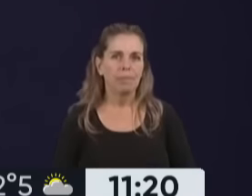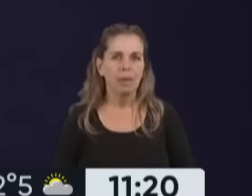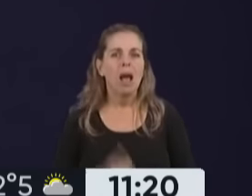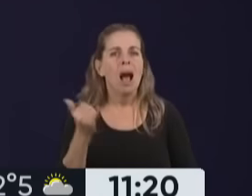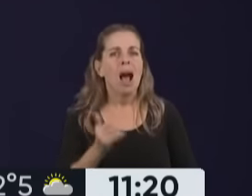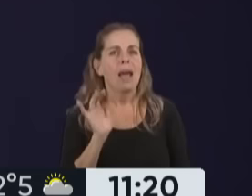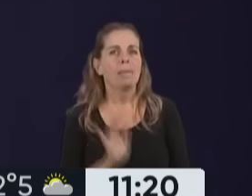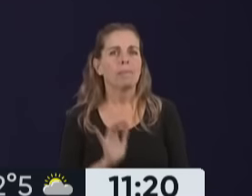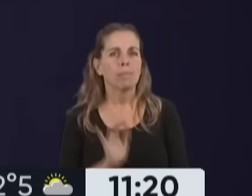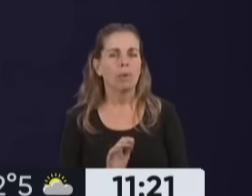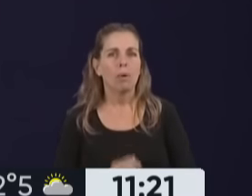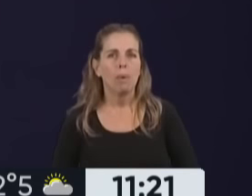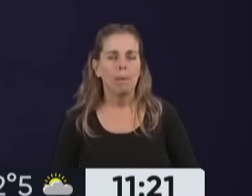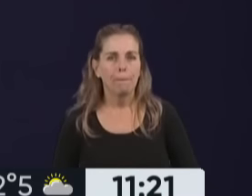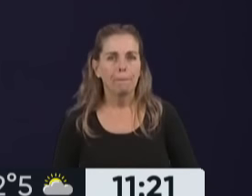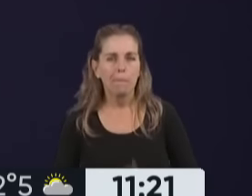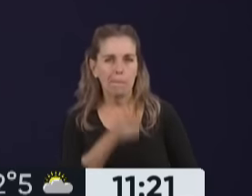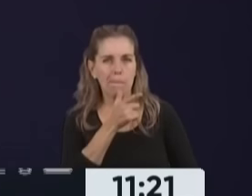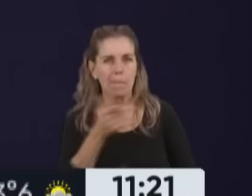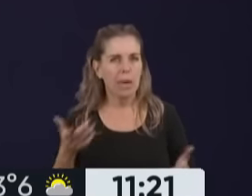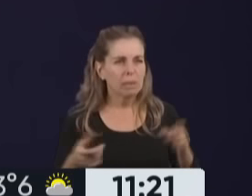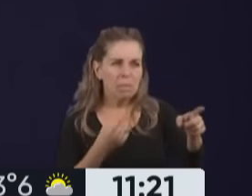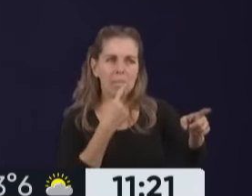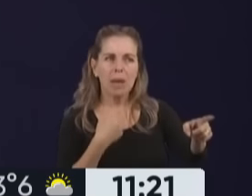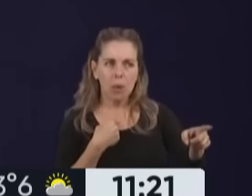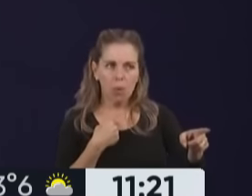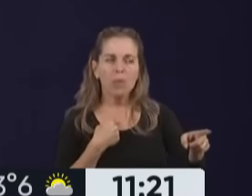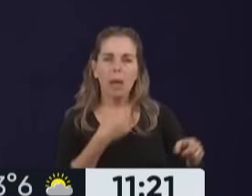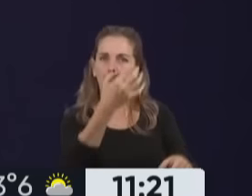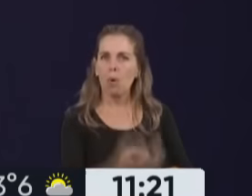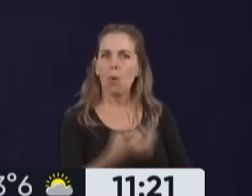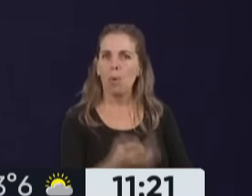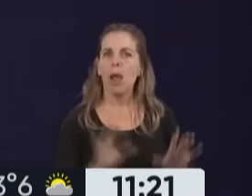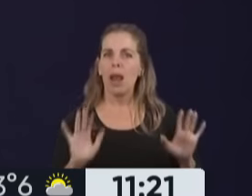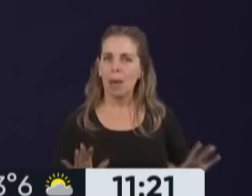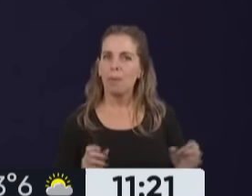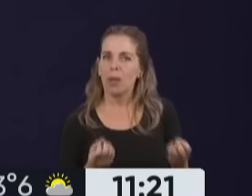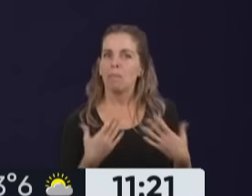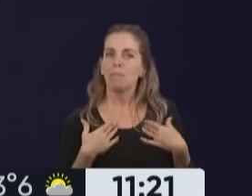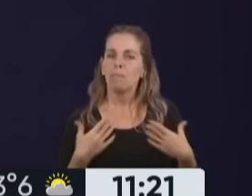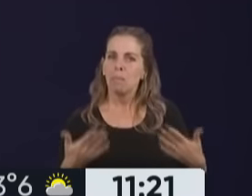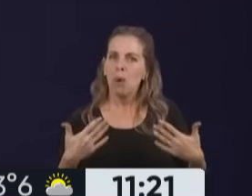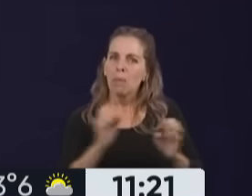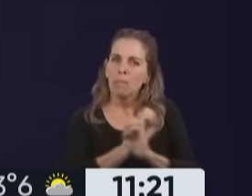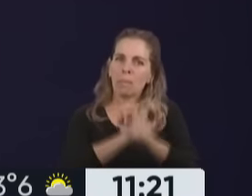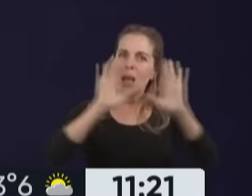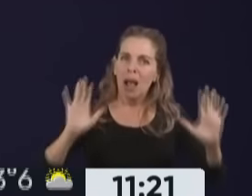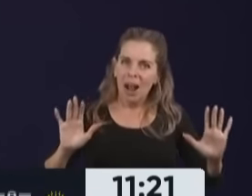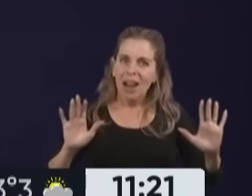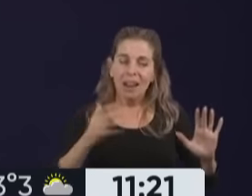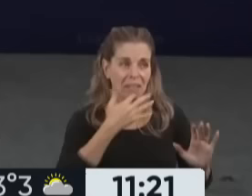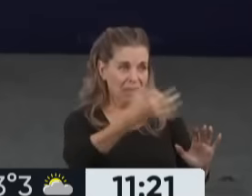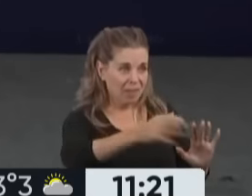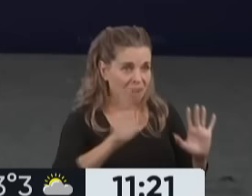como me parece Tus preguntas suelen ser muy buenas, porque me permiten hacer en serio te digo,